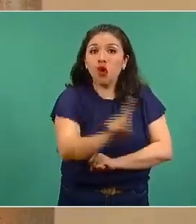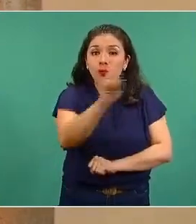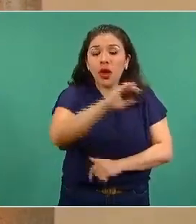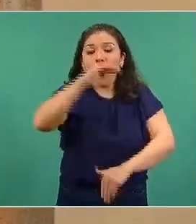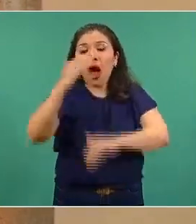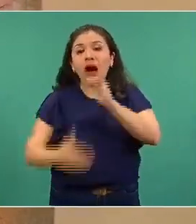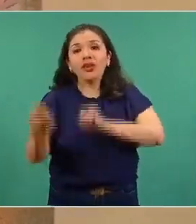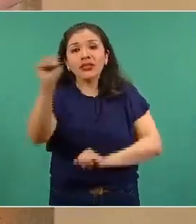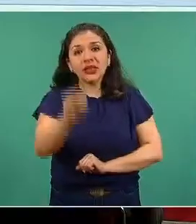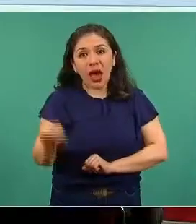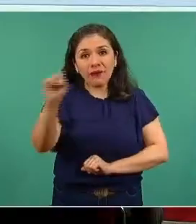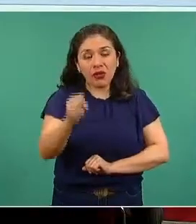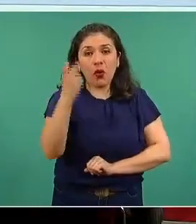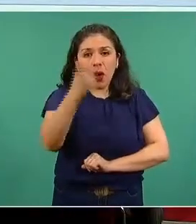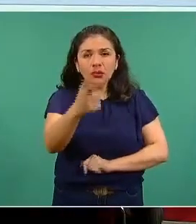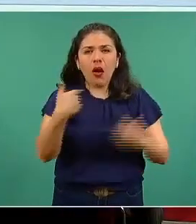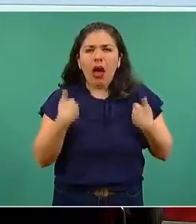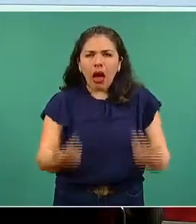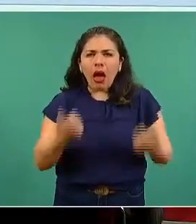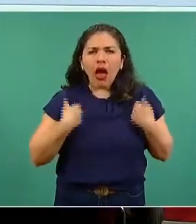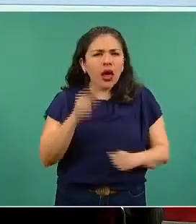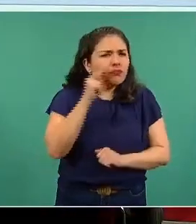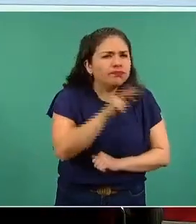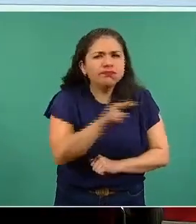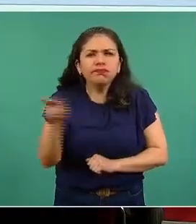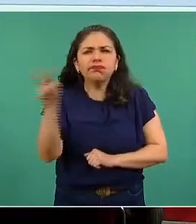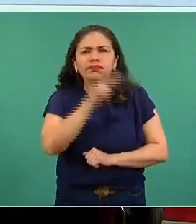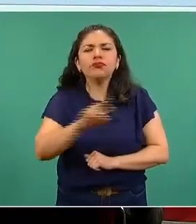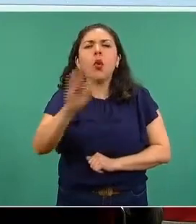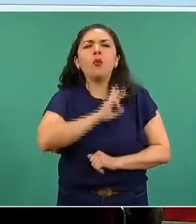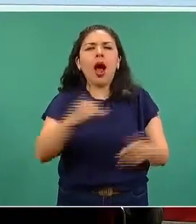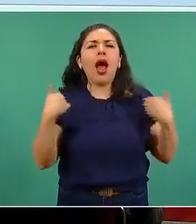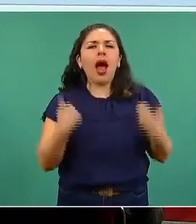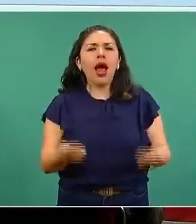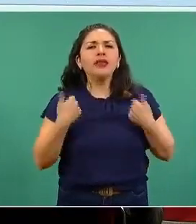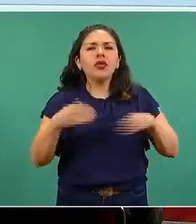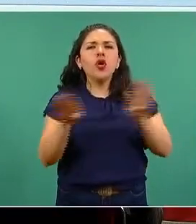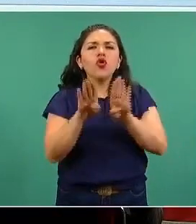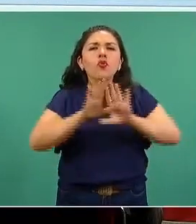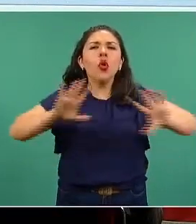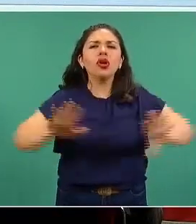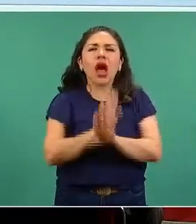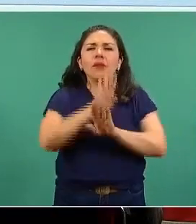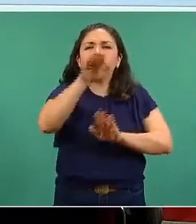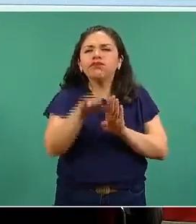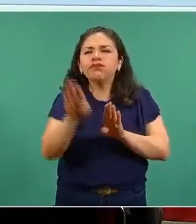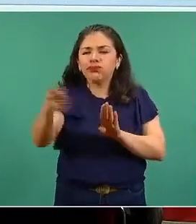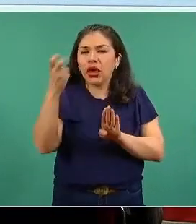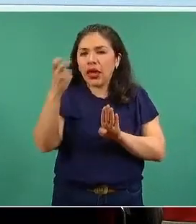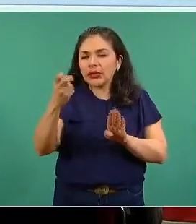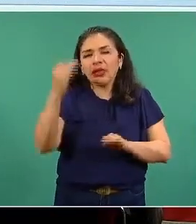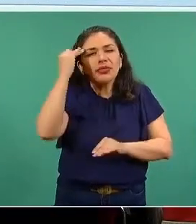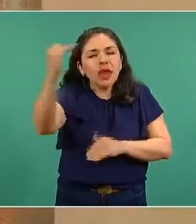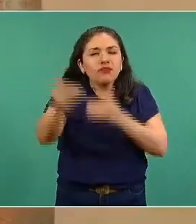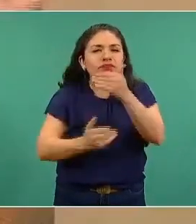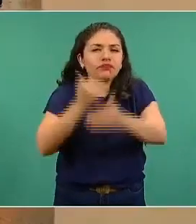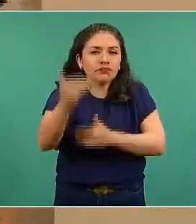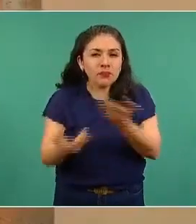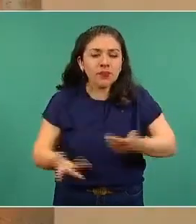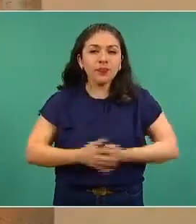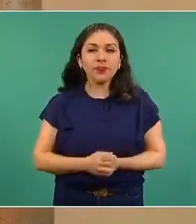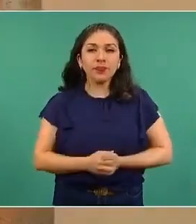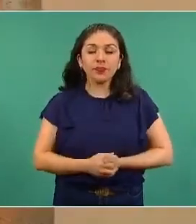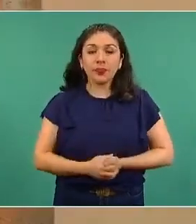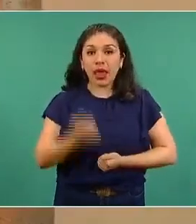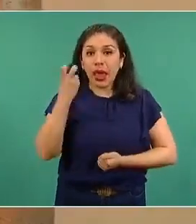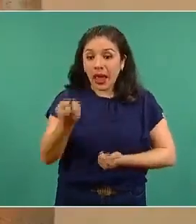termina el día sábado, se van a ir viendo y van ustedes poder observar la gráfica conforme vaya avanzando en tiempo.